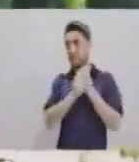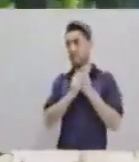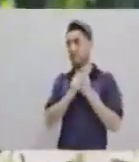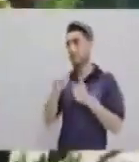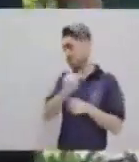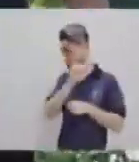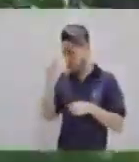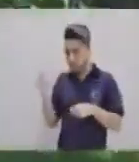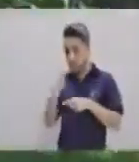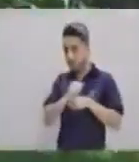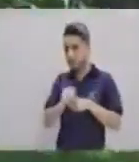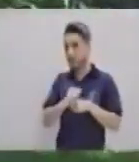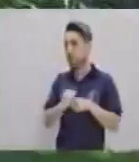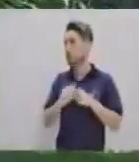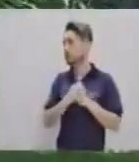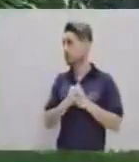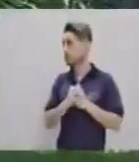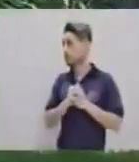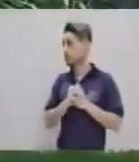Siguiente ejercicio.